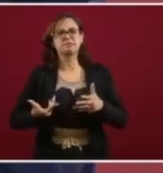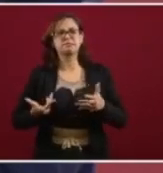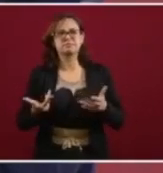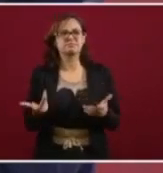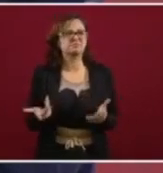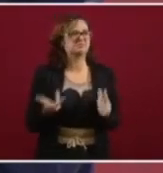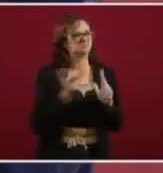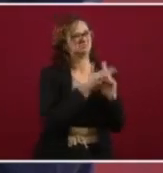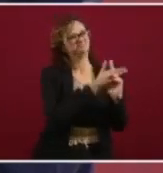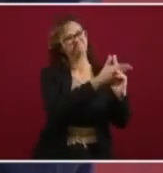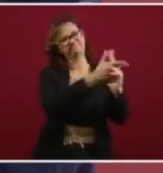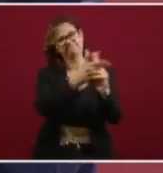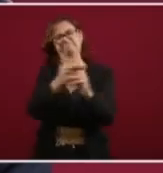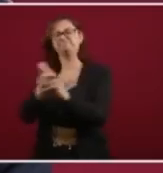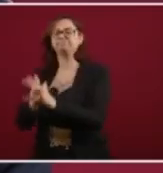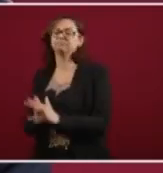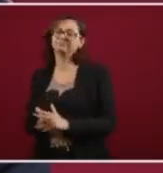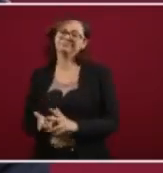masacrar